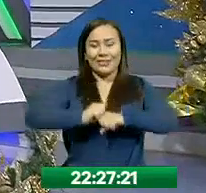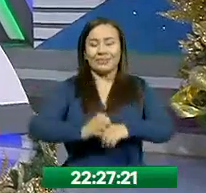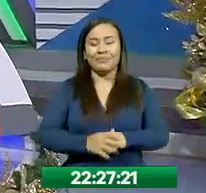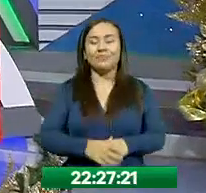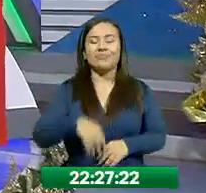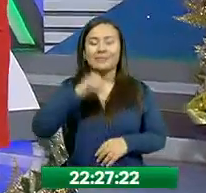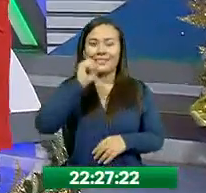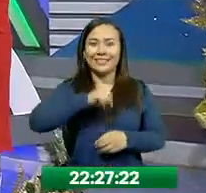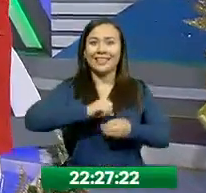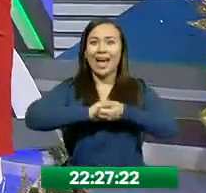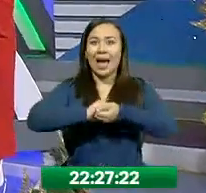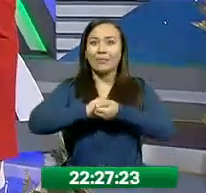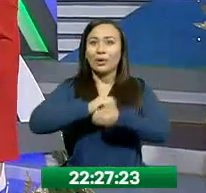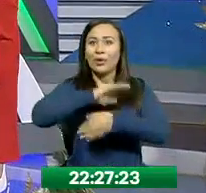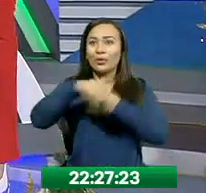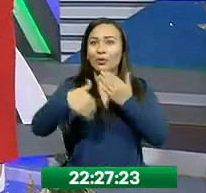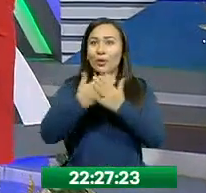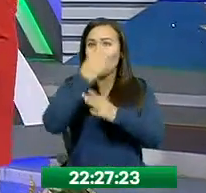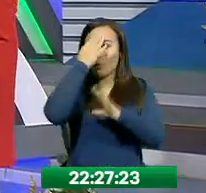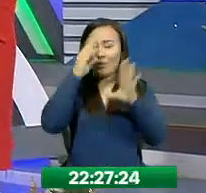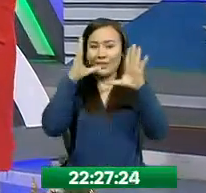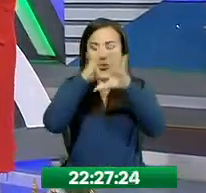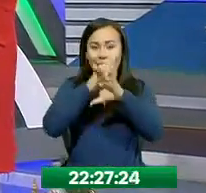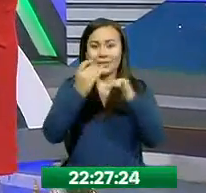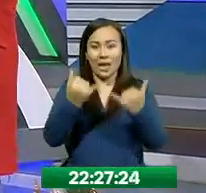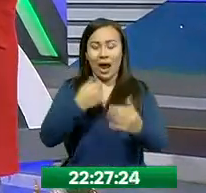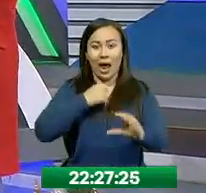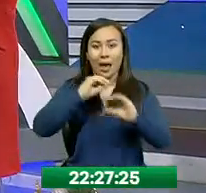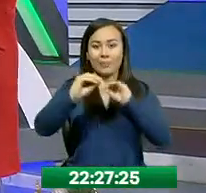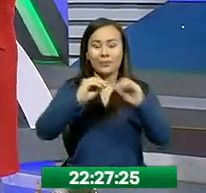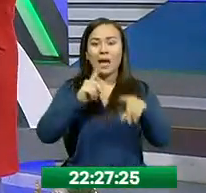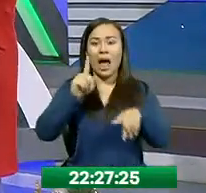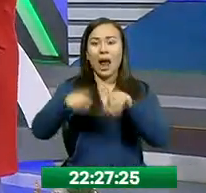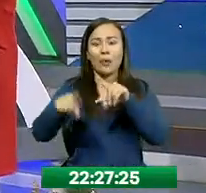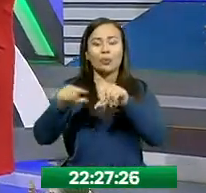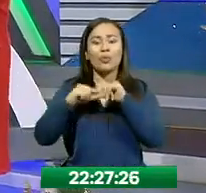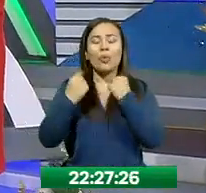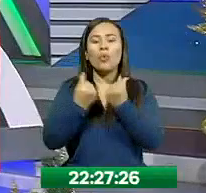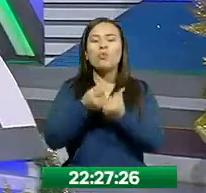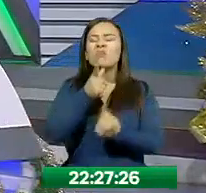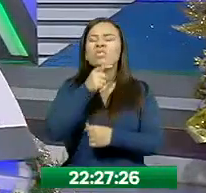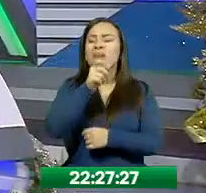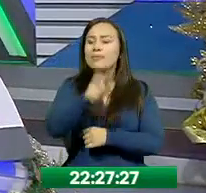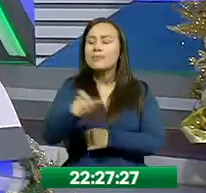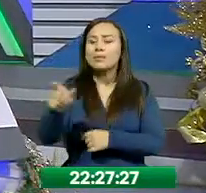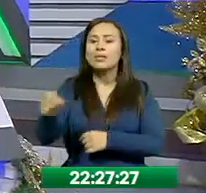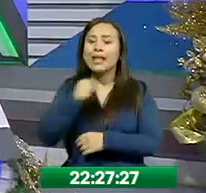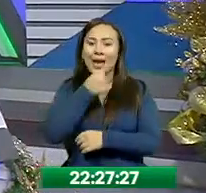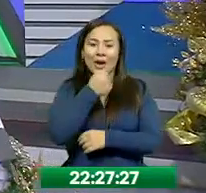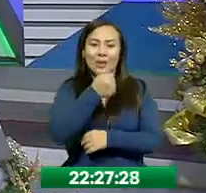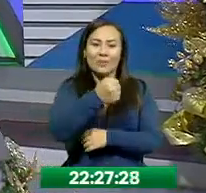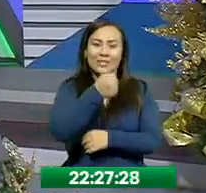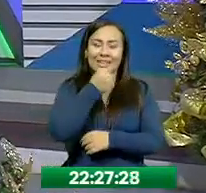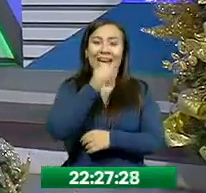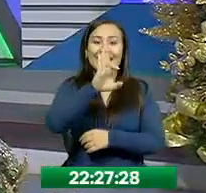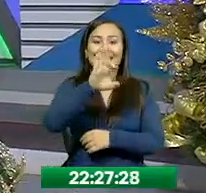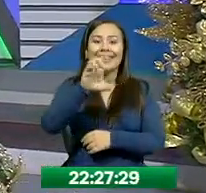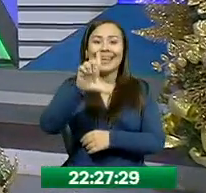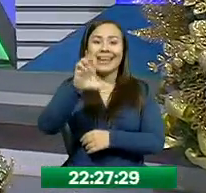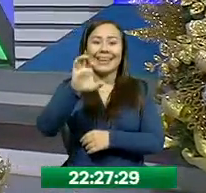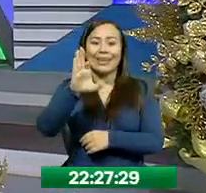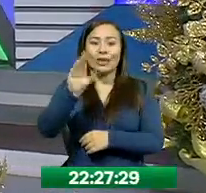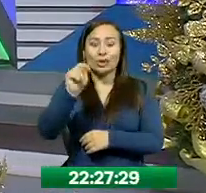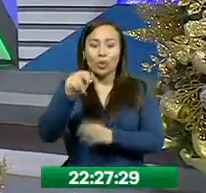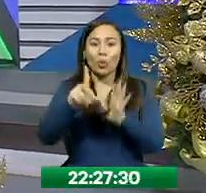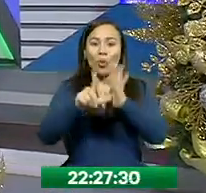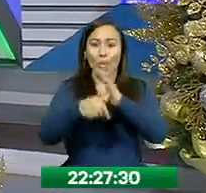¿y qué tal? ¿Cómo estás? Amigos, buenas noches. Les comento que conversamos con algunos de los artistas que estuvieron en el Teletón 2018. Y al regresar